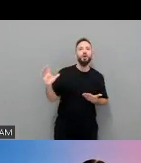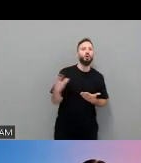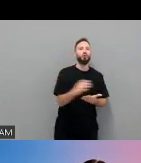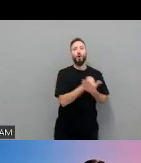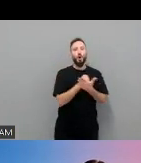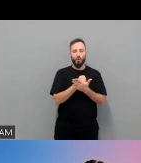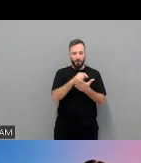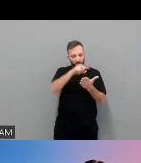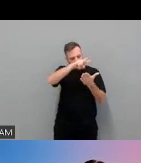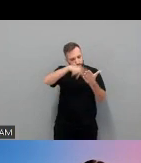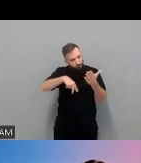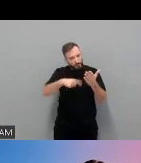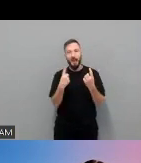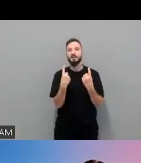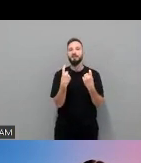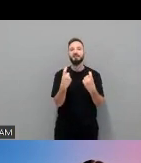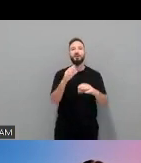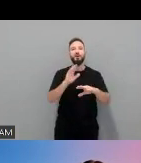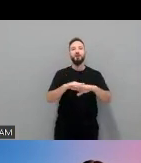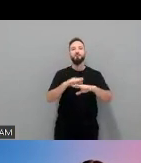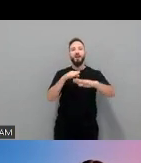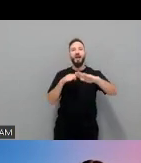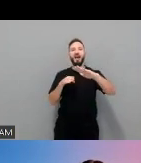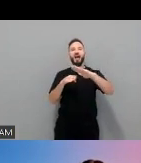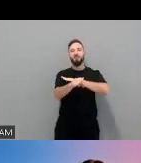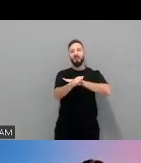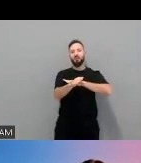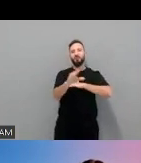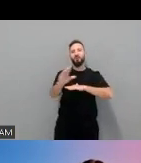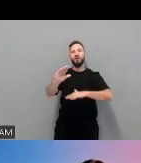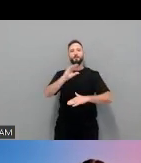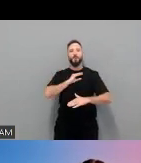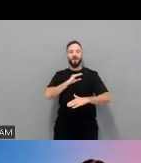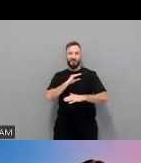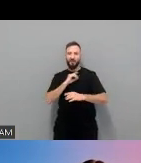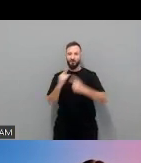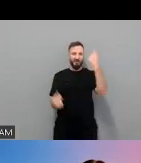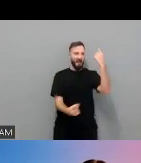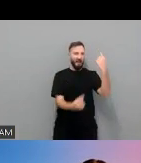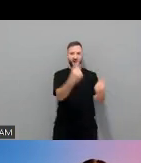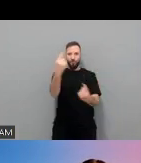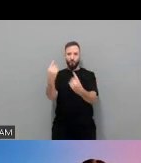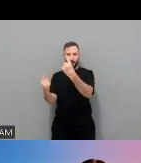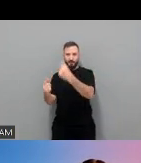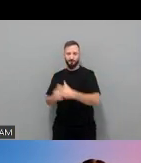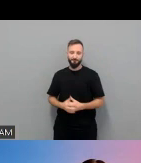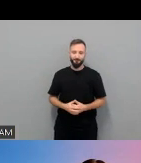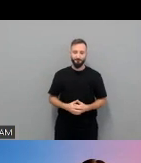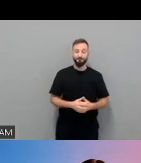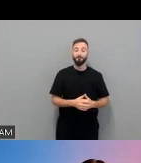necesario para poder acceder a alguna de estas prestaciones, ¿vale?